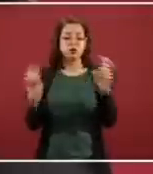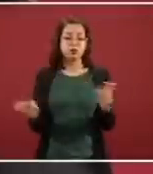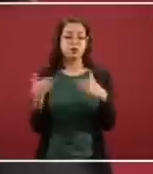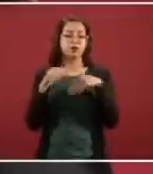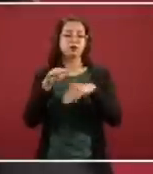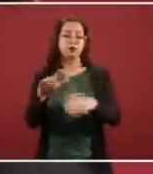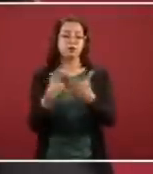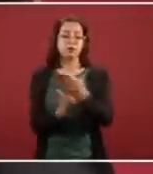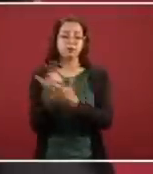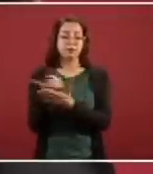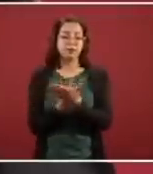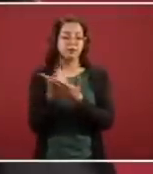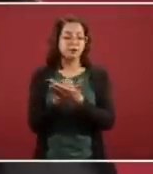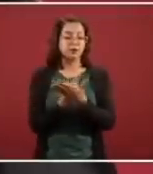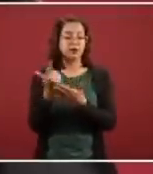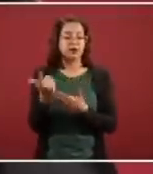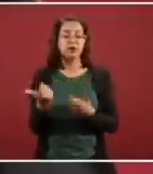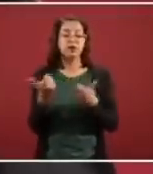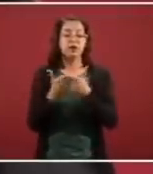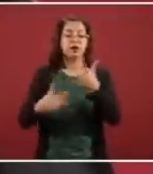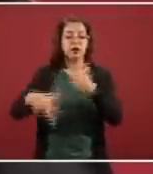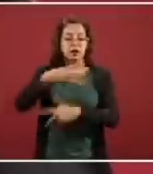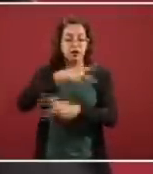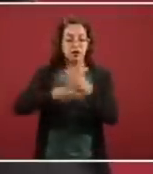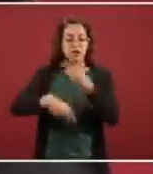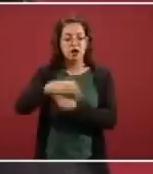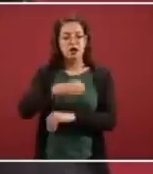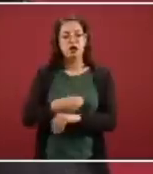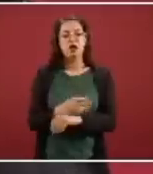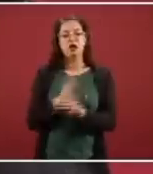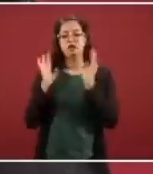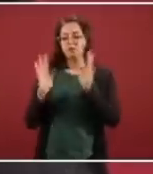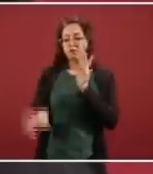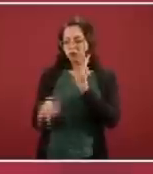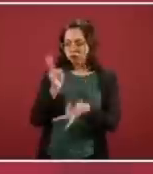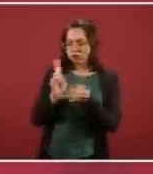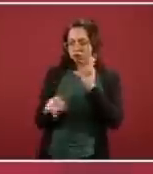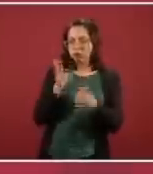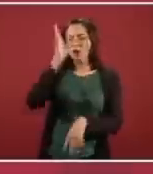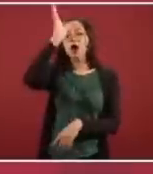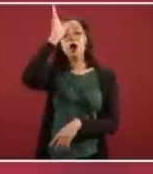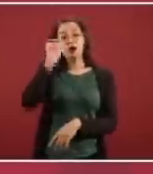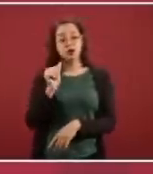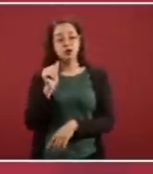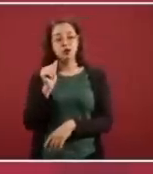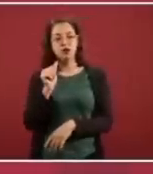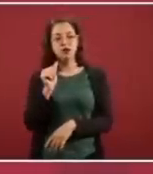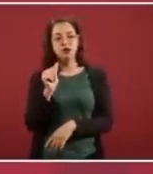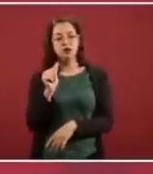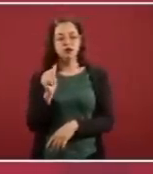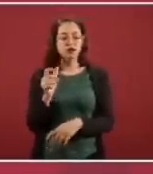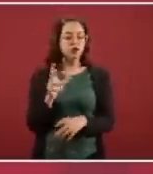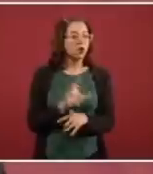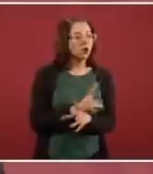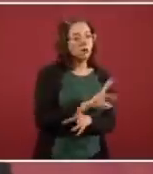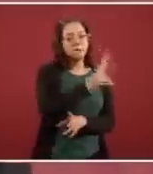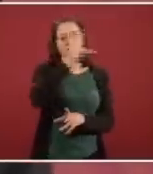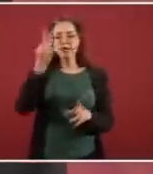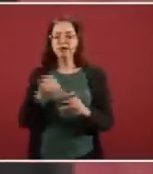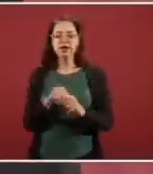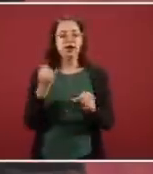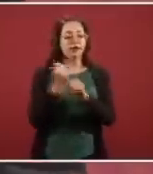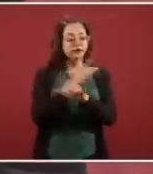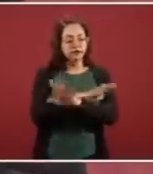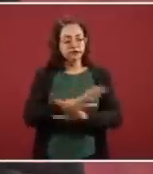financieras, y se acordó que todo lo que se tenga